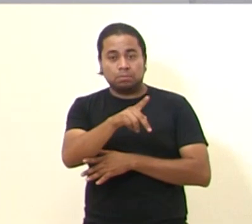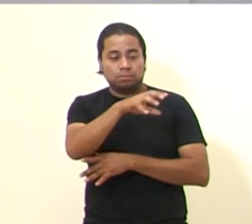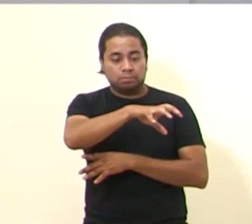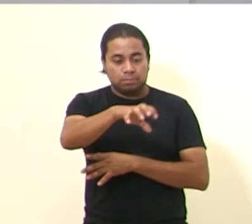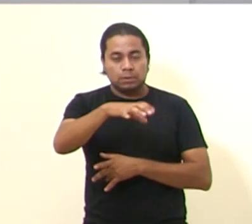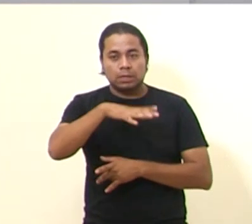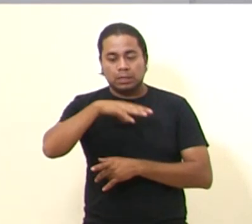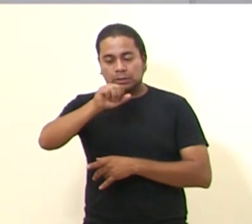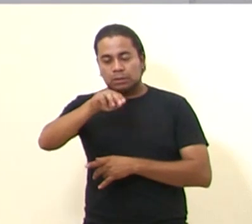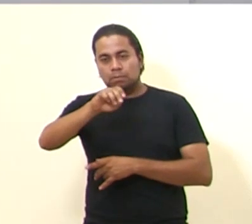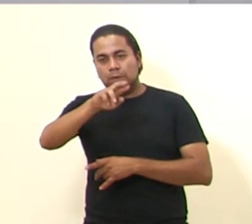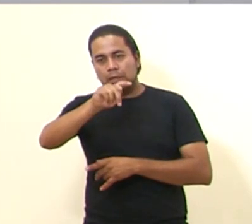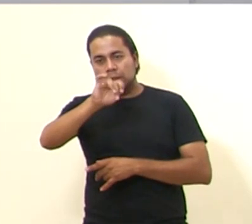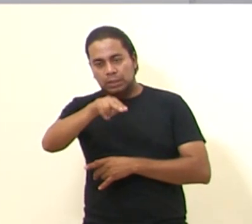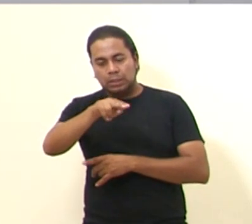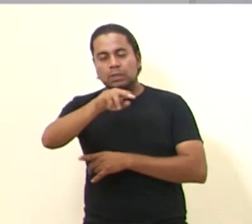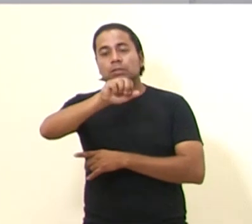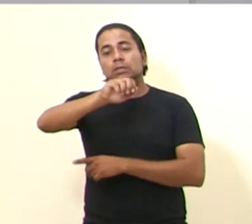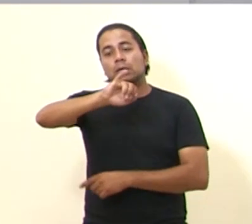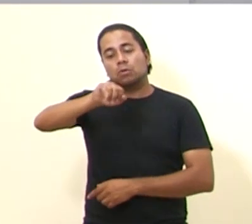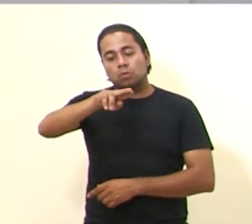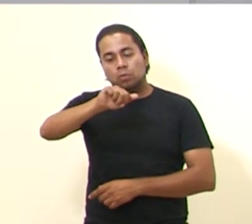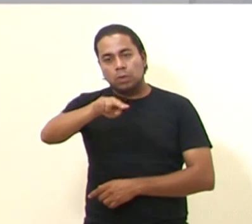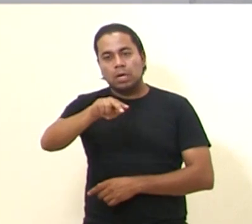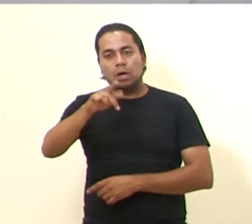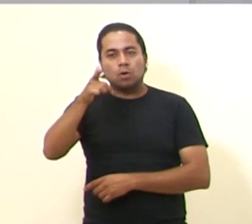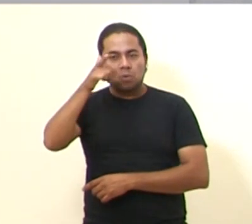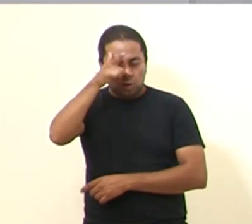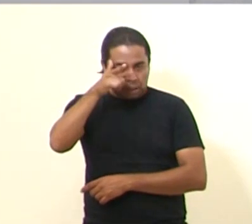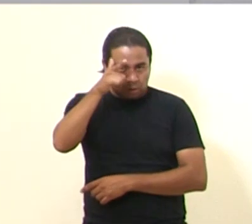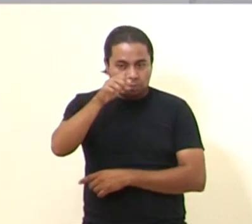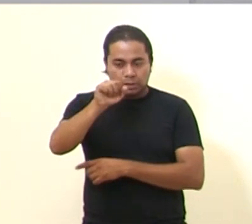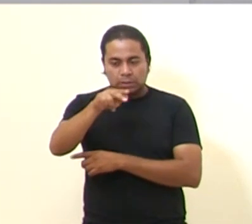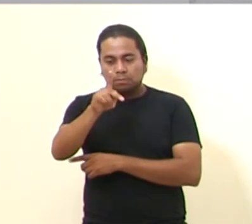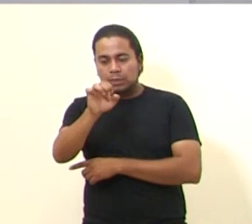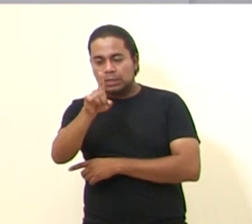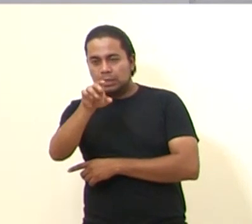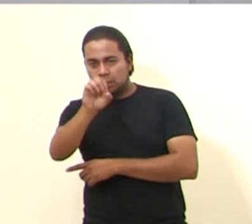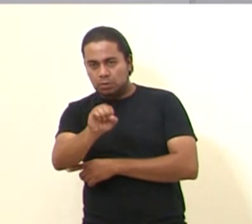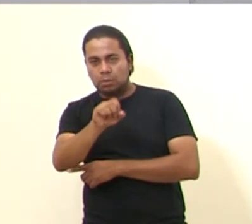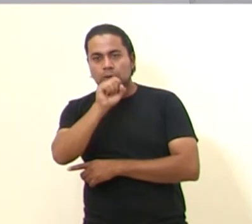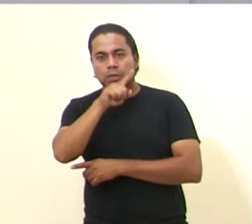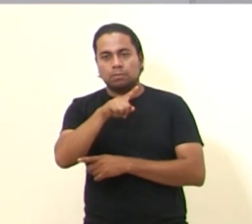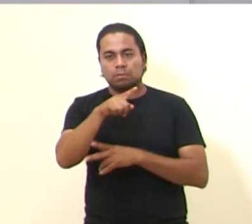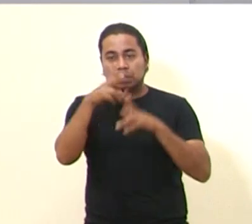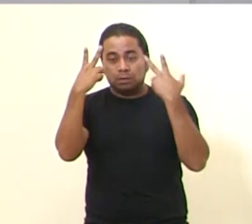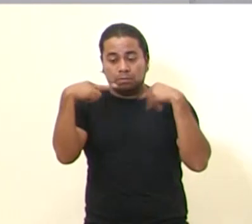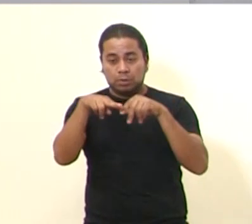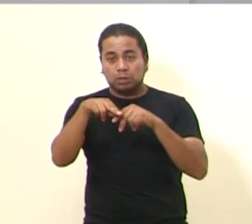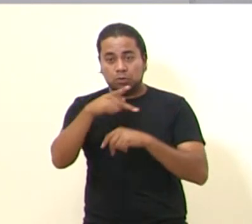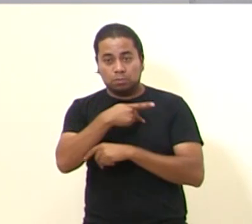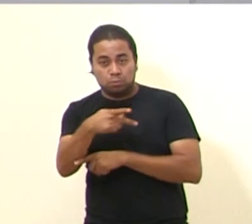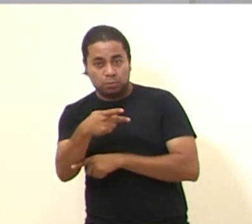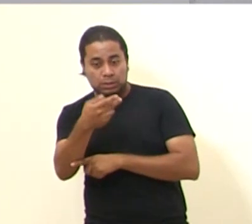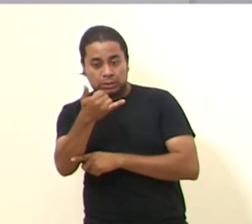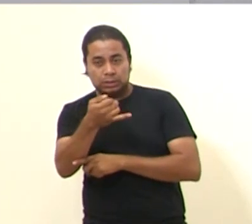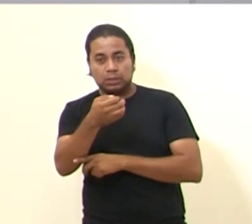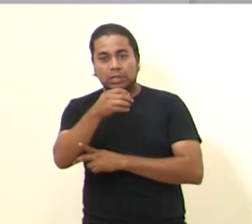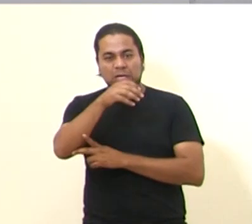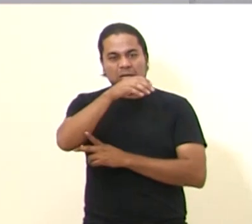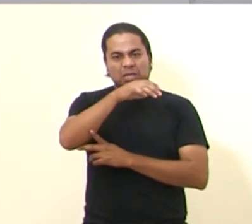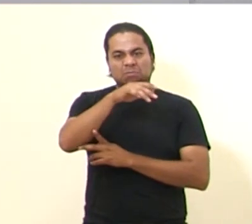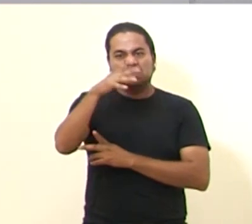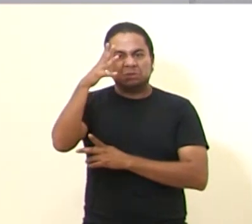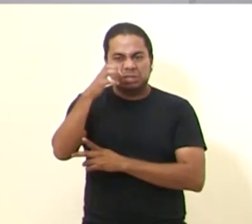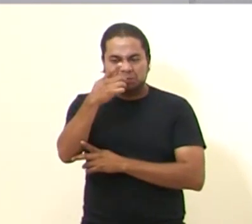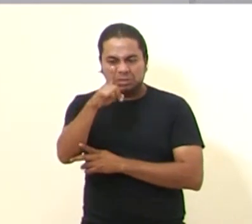Martín, San Juan, la Guadalupe, San Pedro Apóstol, la Virgen de los Pobres y los Llanos de